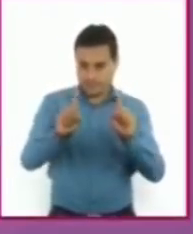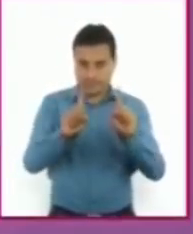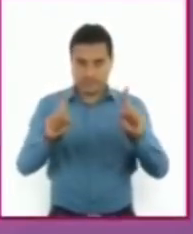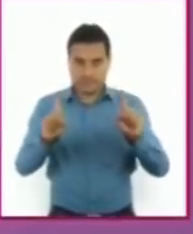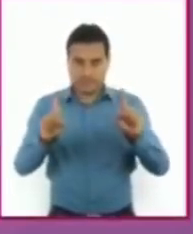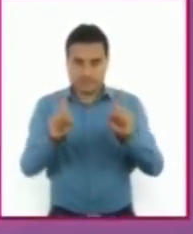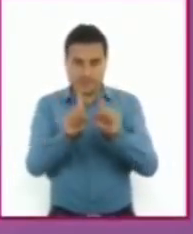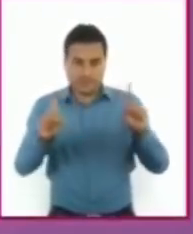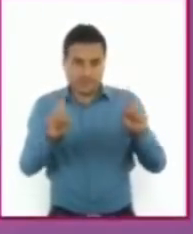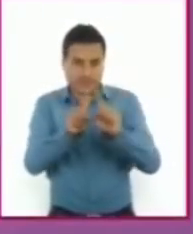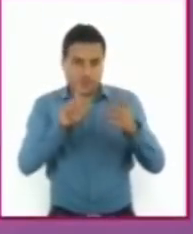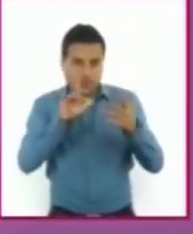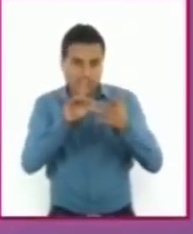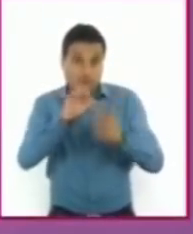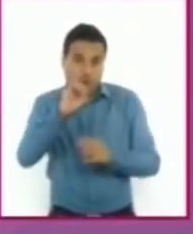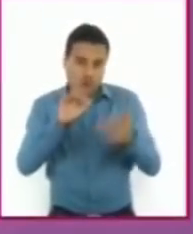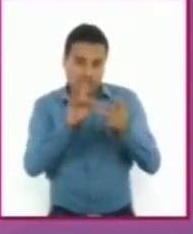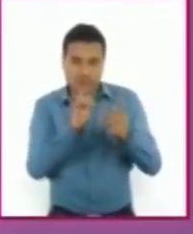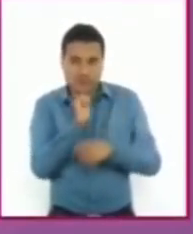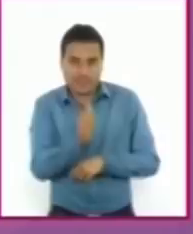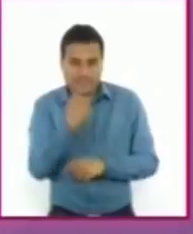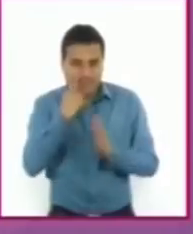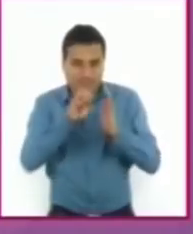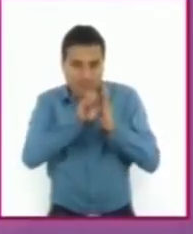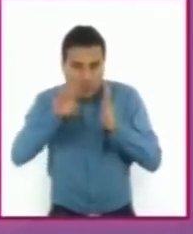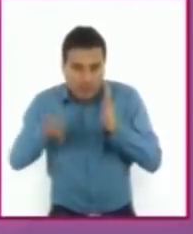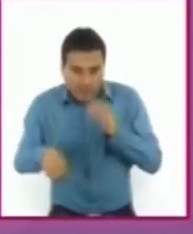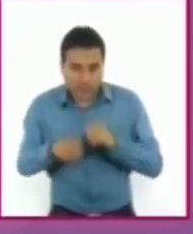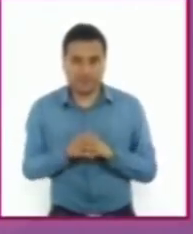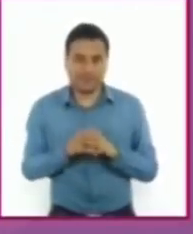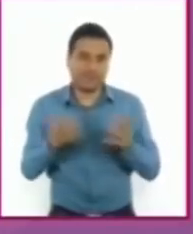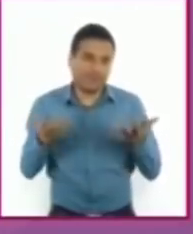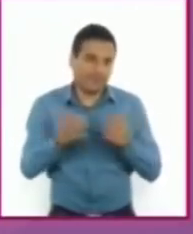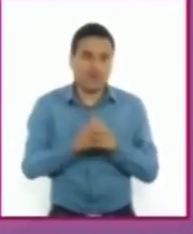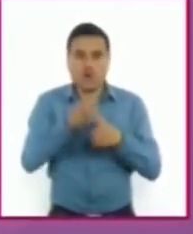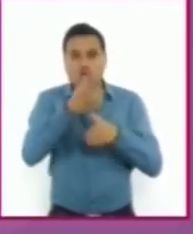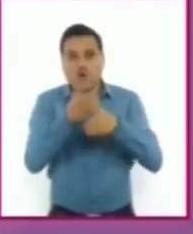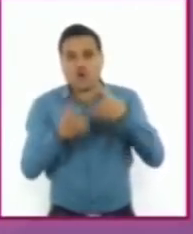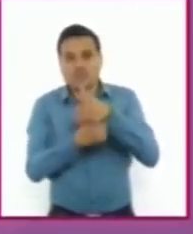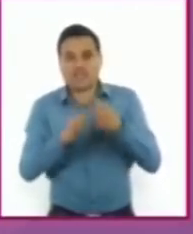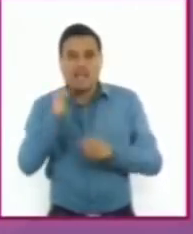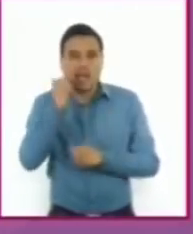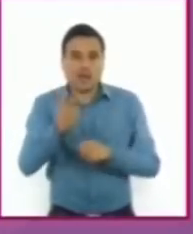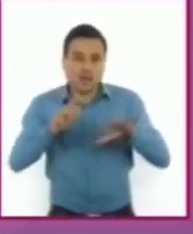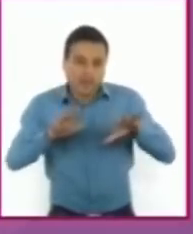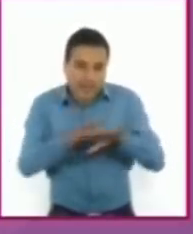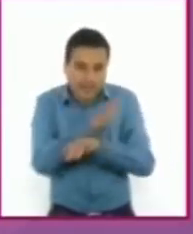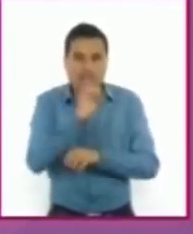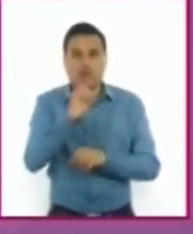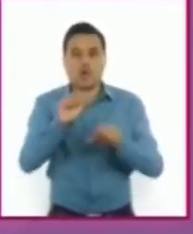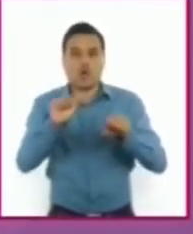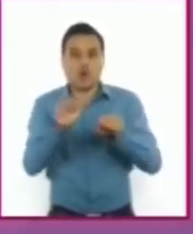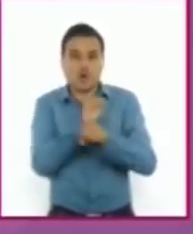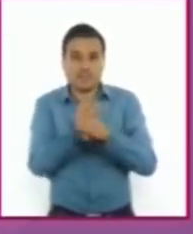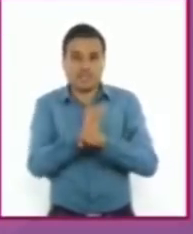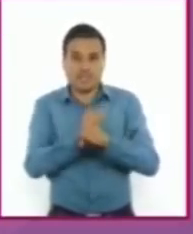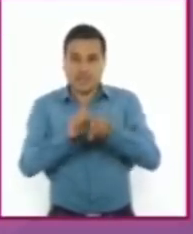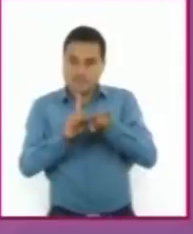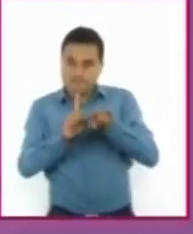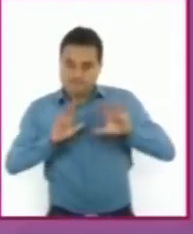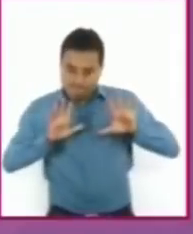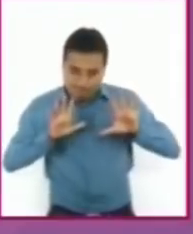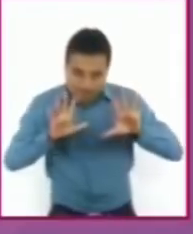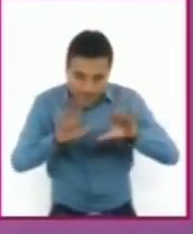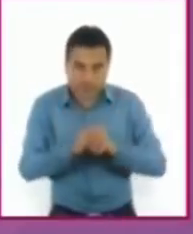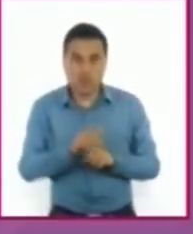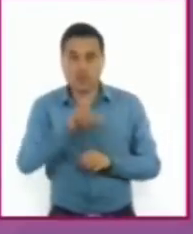vida cotidiana. Por ejemplo, en el cambio de un movimiento de los objetos, al empujar un auto, en el vuelo de un